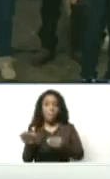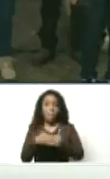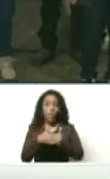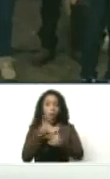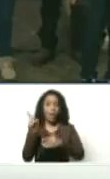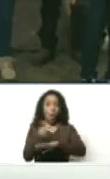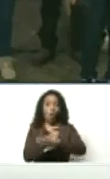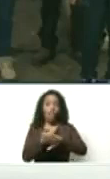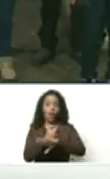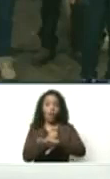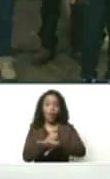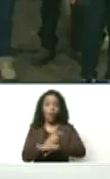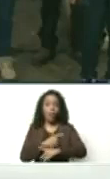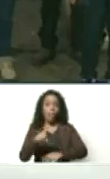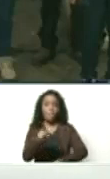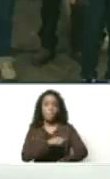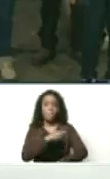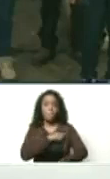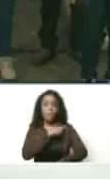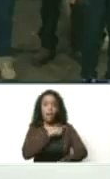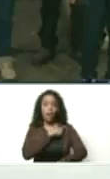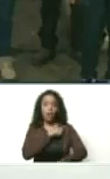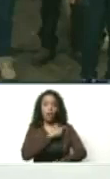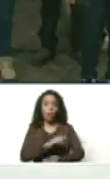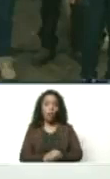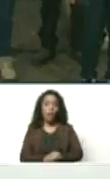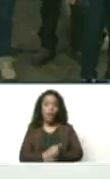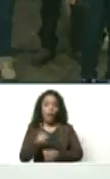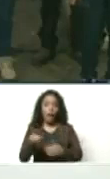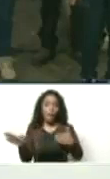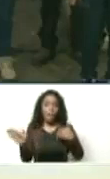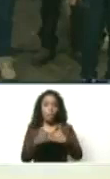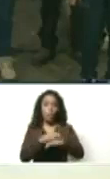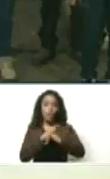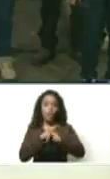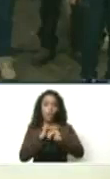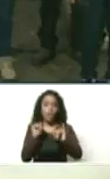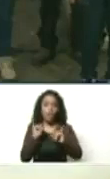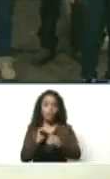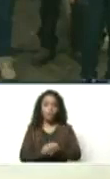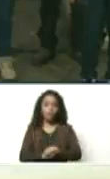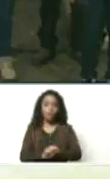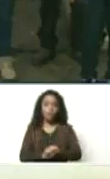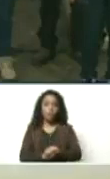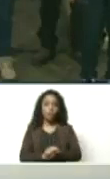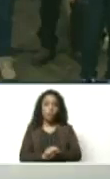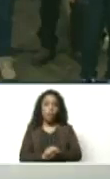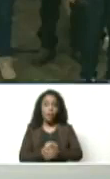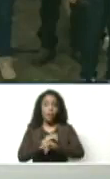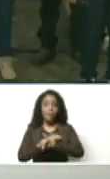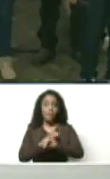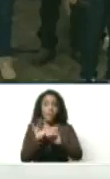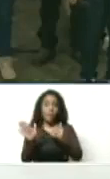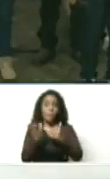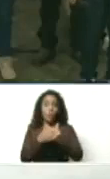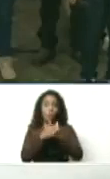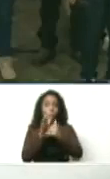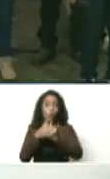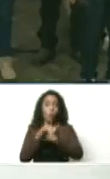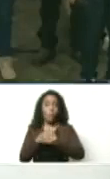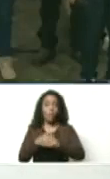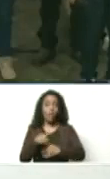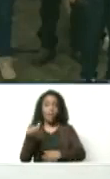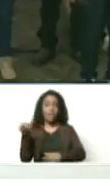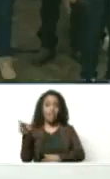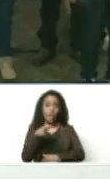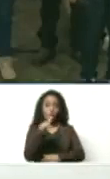gobierno de Marcos Pérez Jiménez. Marcos Pérez Jiménez embauló Arriaza, embauló varios manantiales de